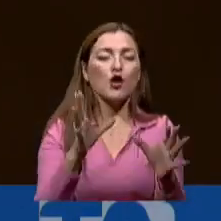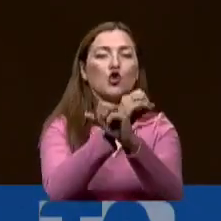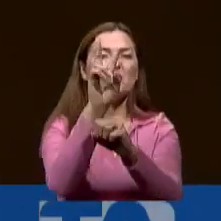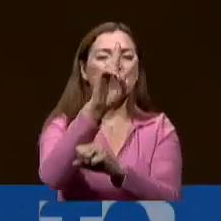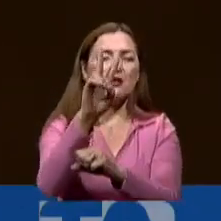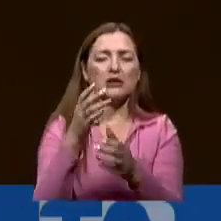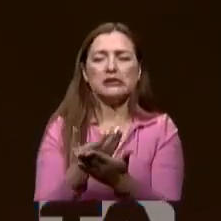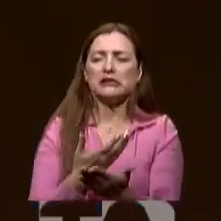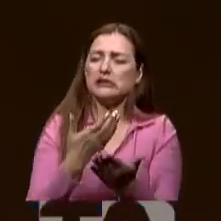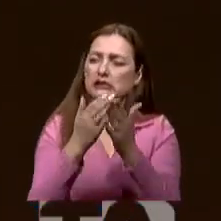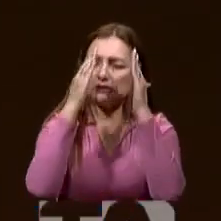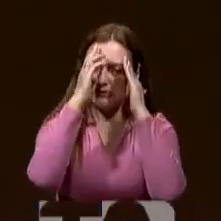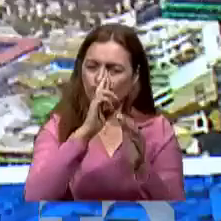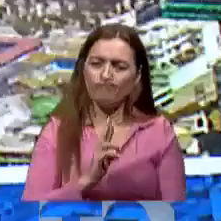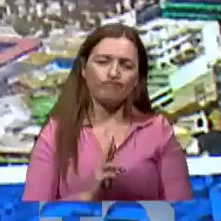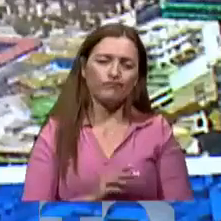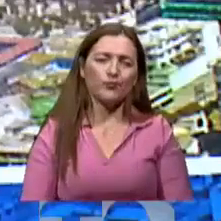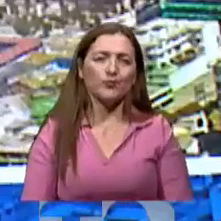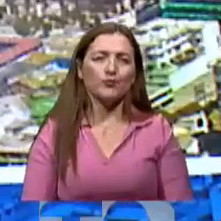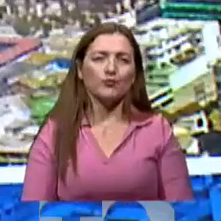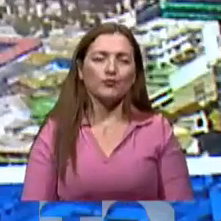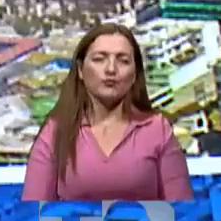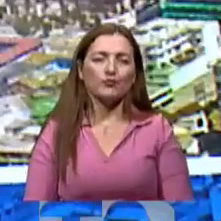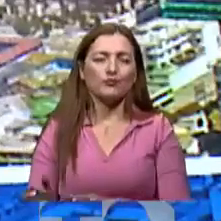una atención digna el hospital de la